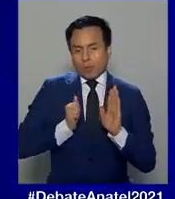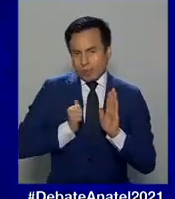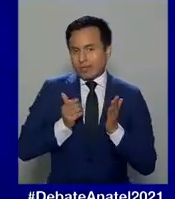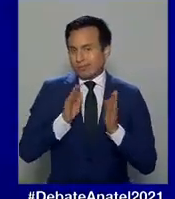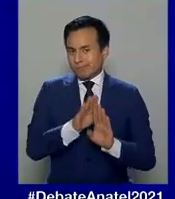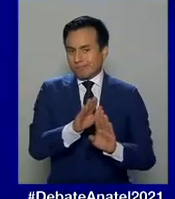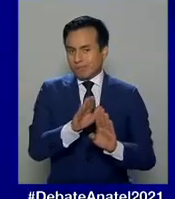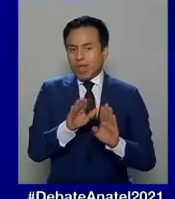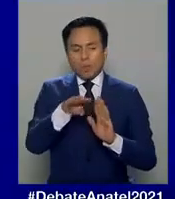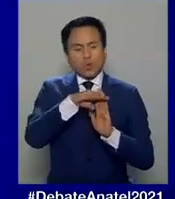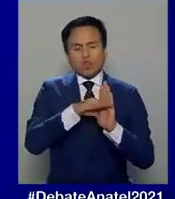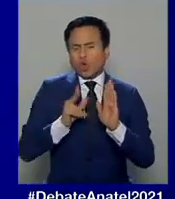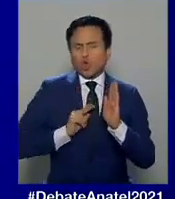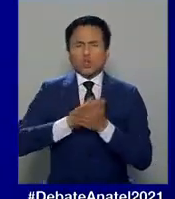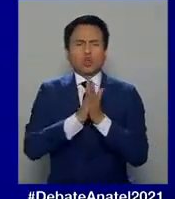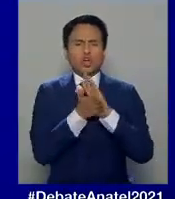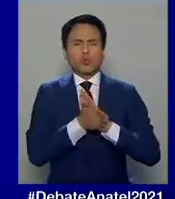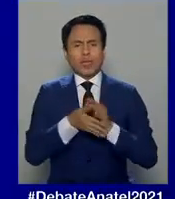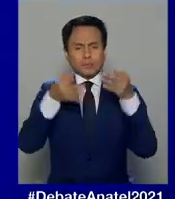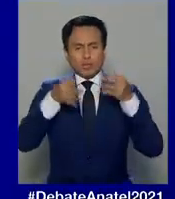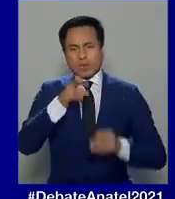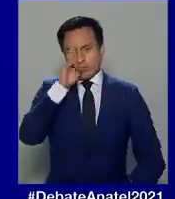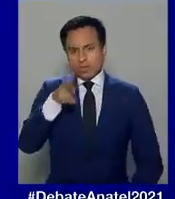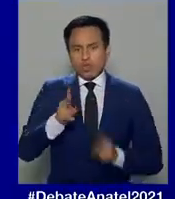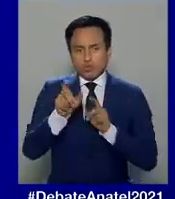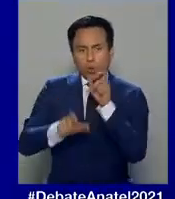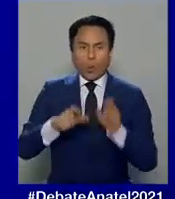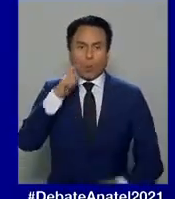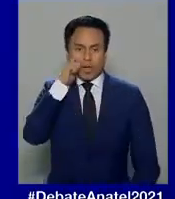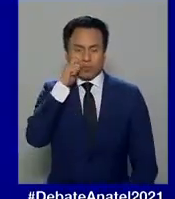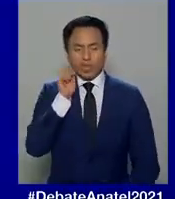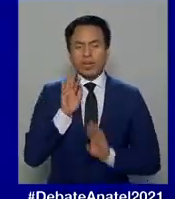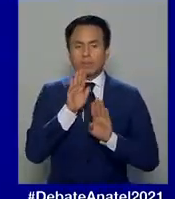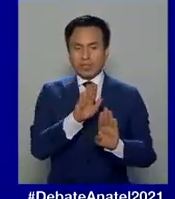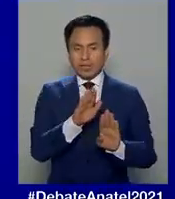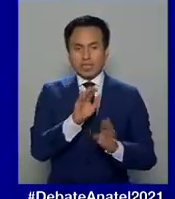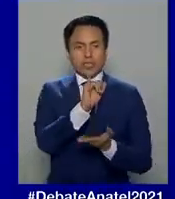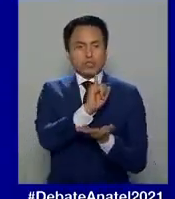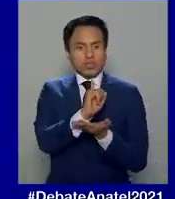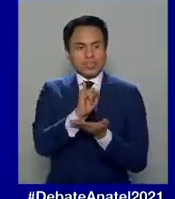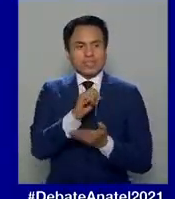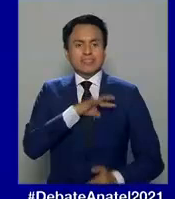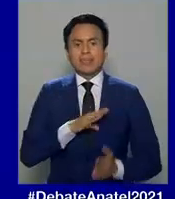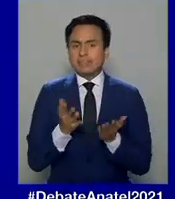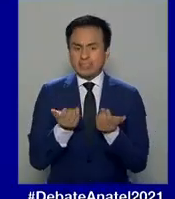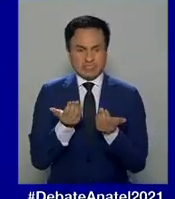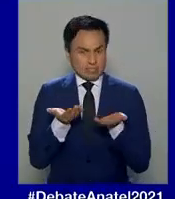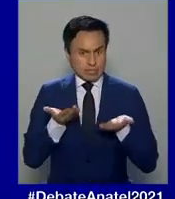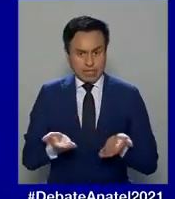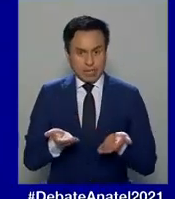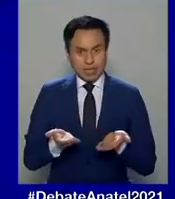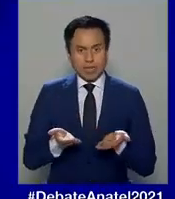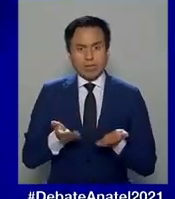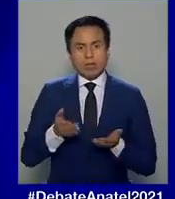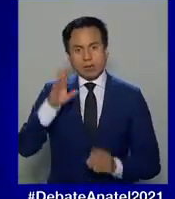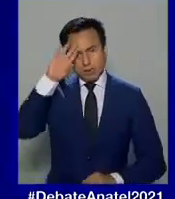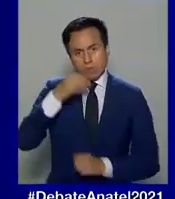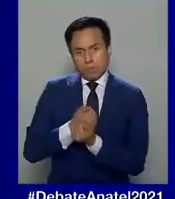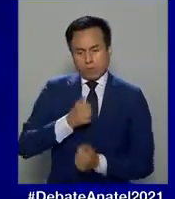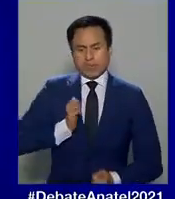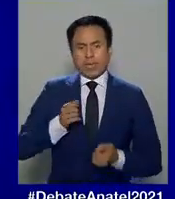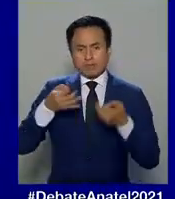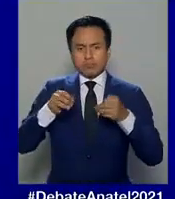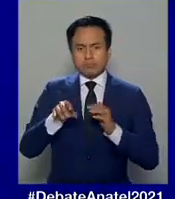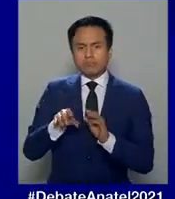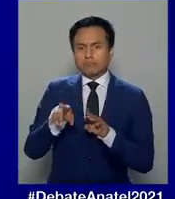Mediante todos los protocolos y el adecuado respeto a los derechos humanos, hay que, por supuesto, respaldar a las instituciones. Si Chile necesita una policía que esté legitimada ante